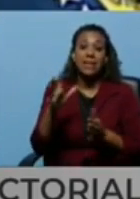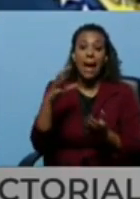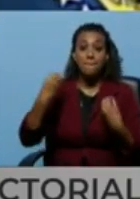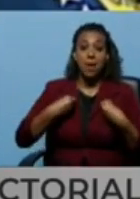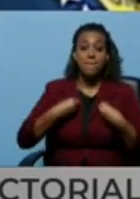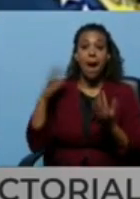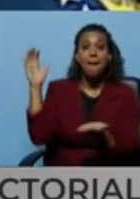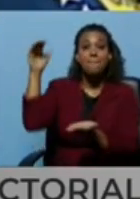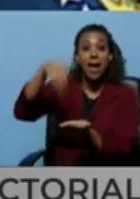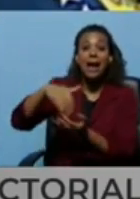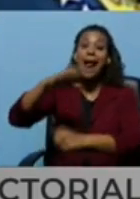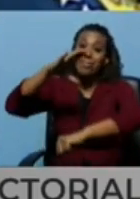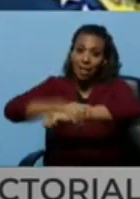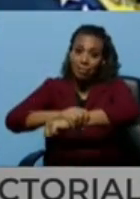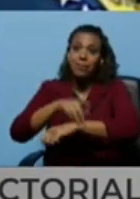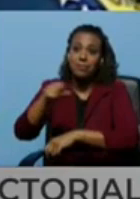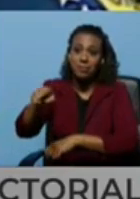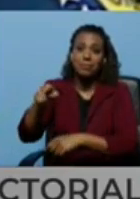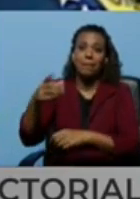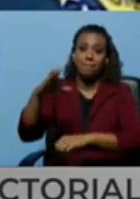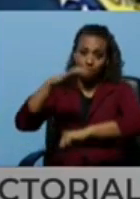la que está detenida.